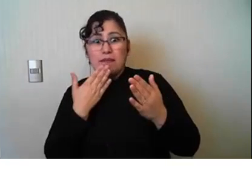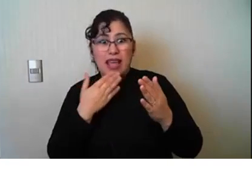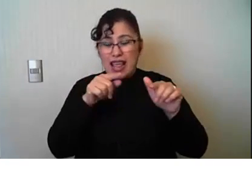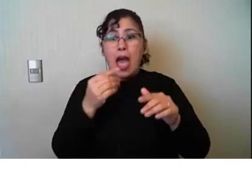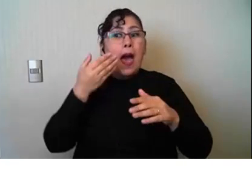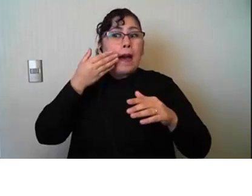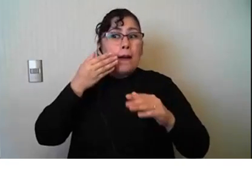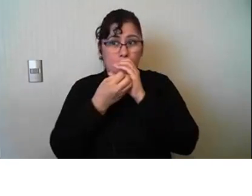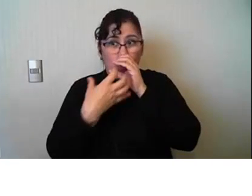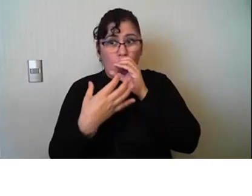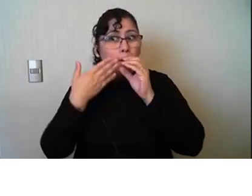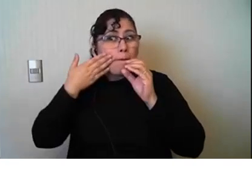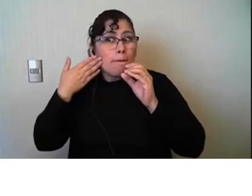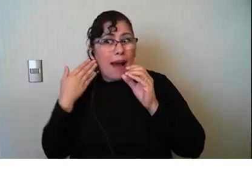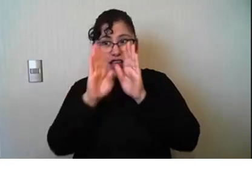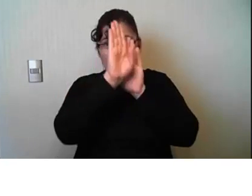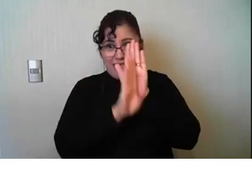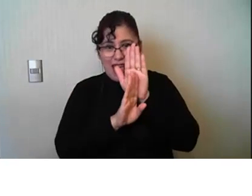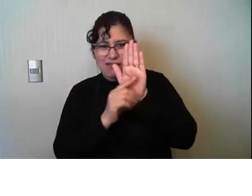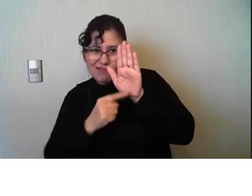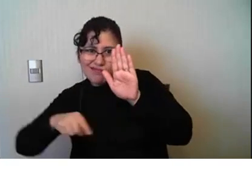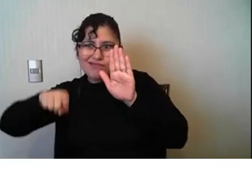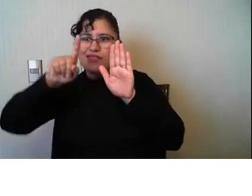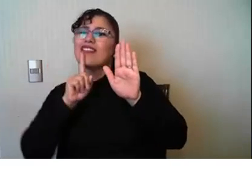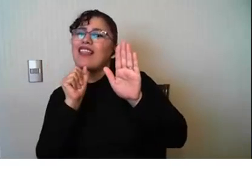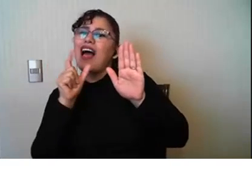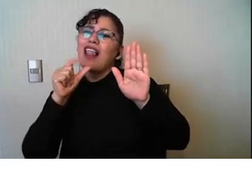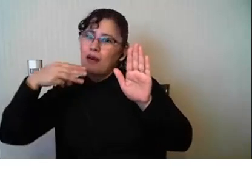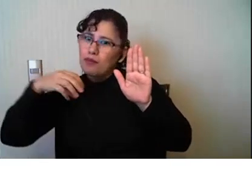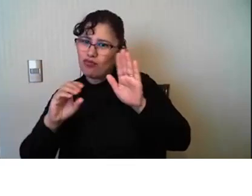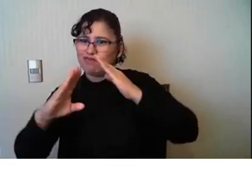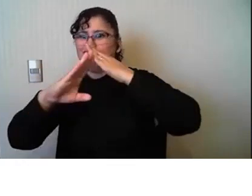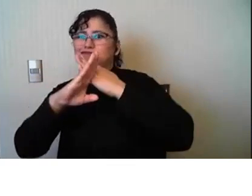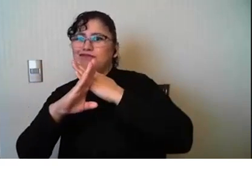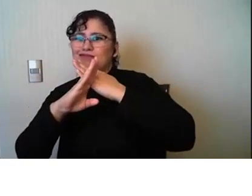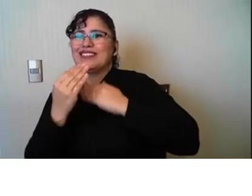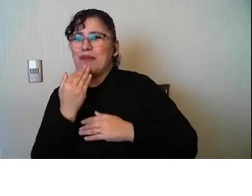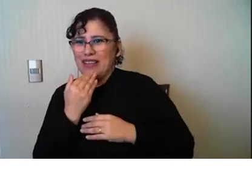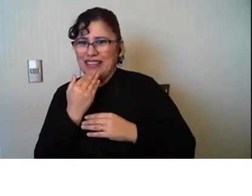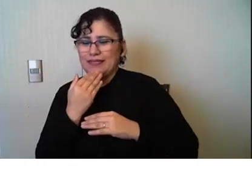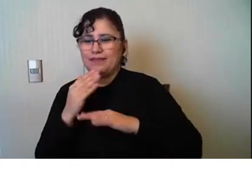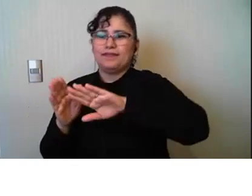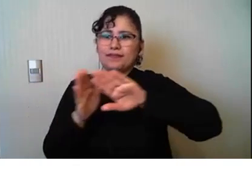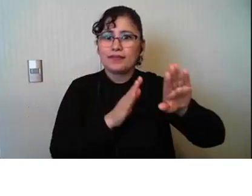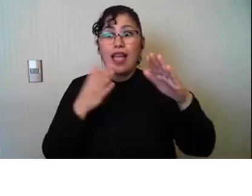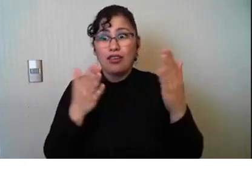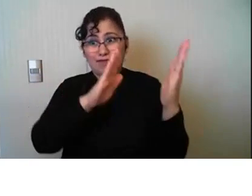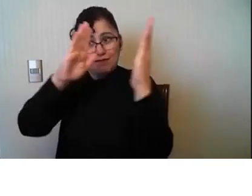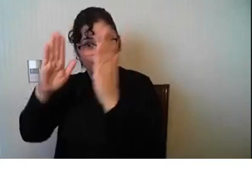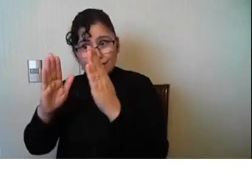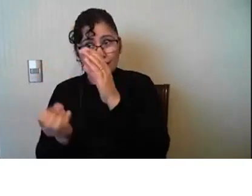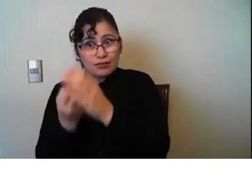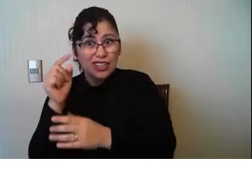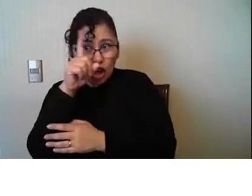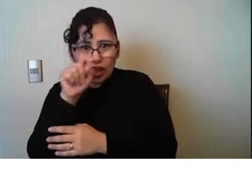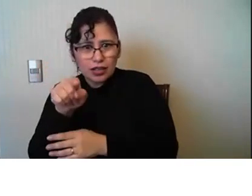Luego, en esto que está acá, las flechas representan lo mismo, ¿cierto? Con la diferencia que aparece el palio lateral, que aquí